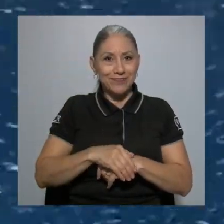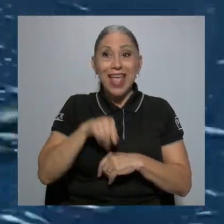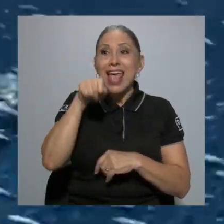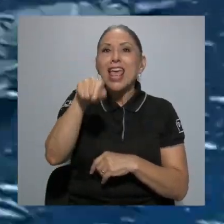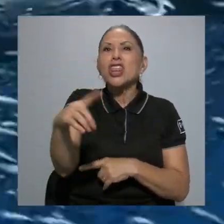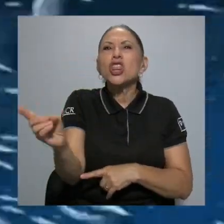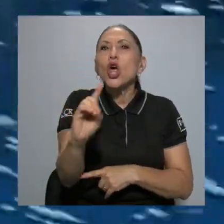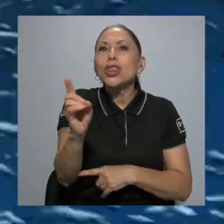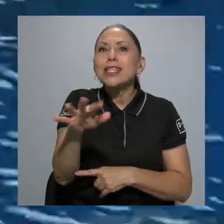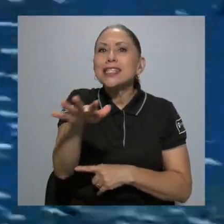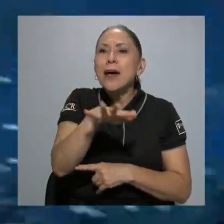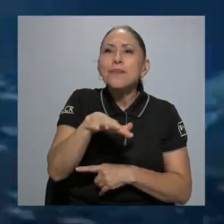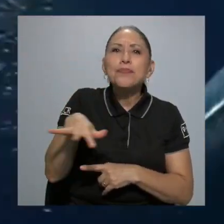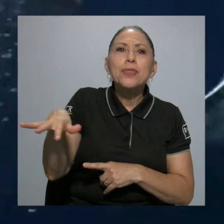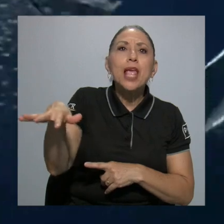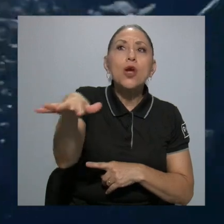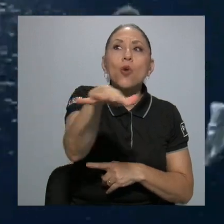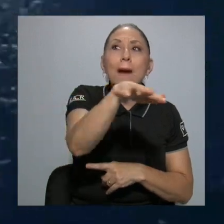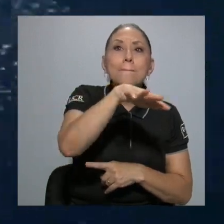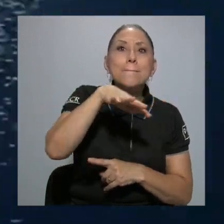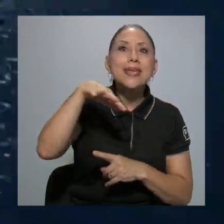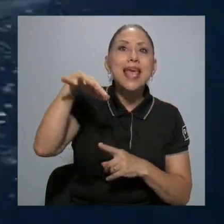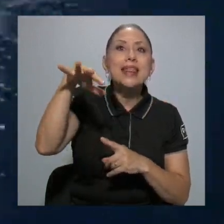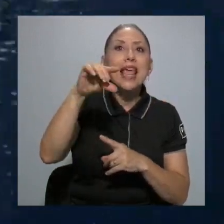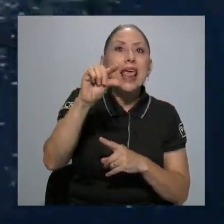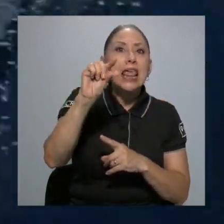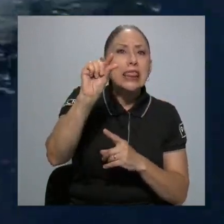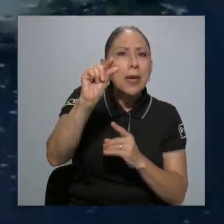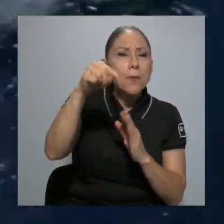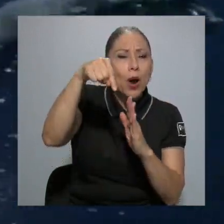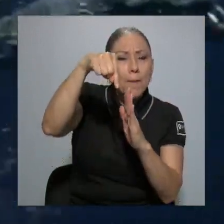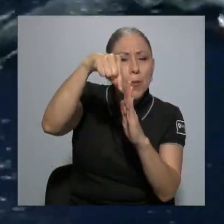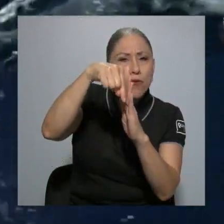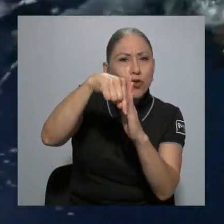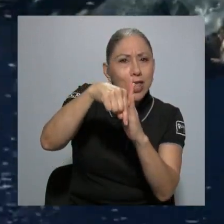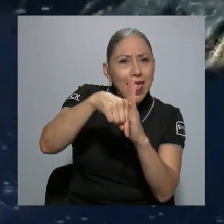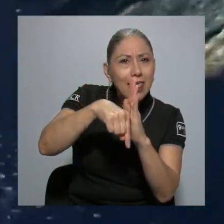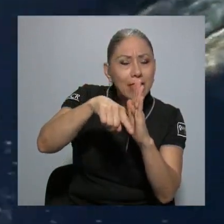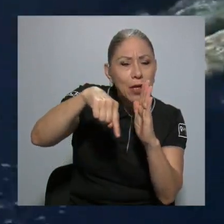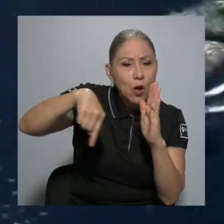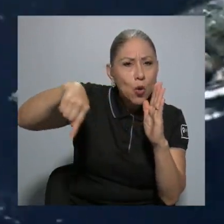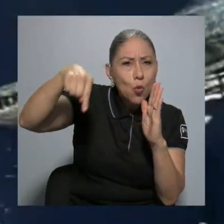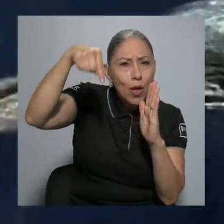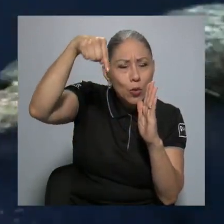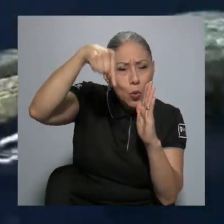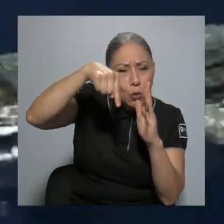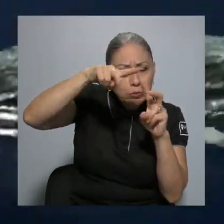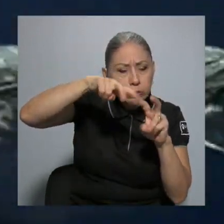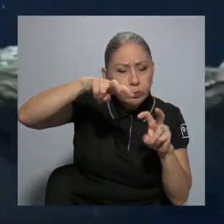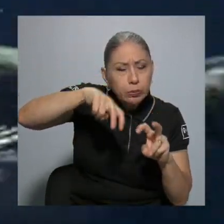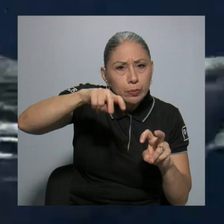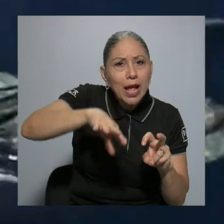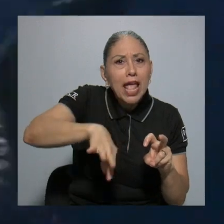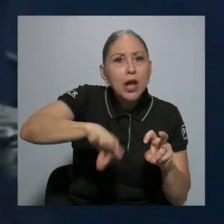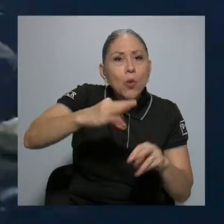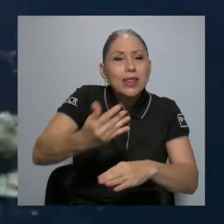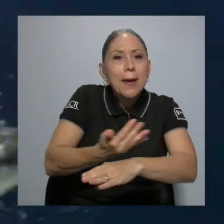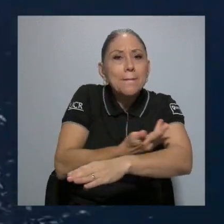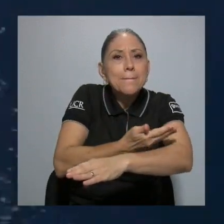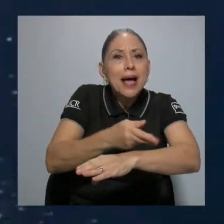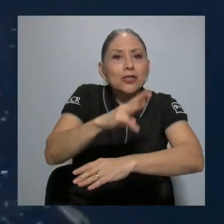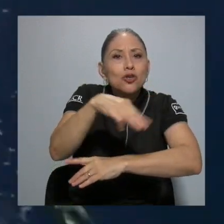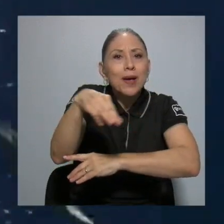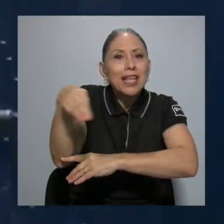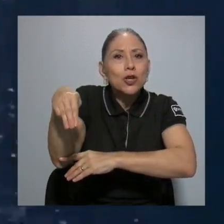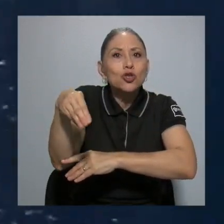enterrado en un ambiente de poca profundidad y cuando uno lo excava encuentra los pastos marinos que eran